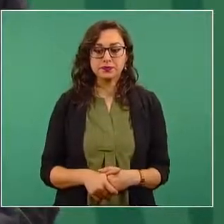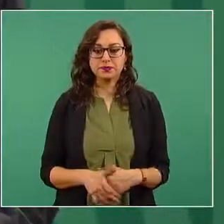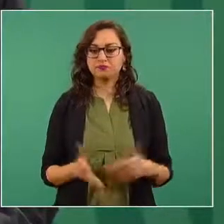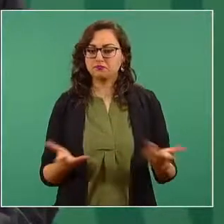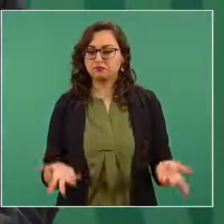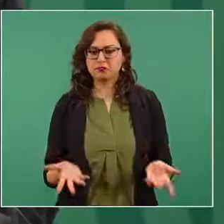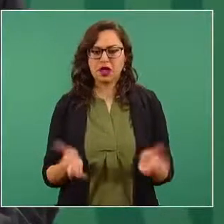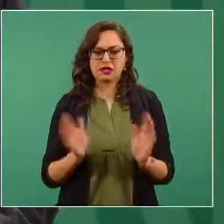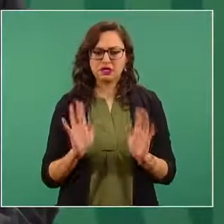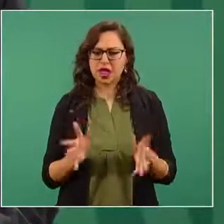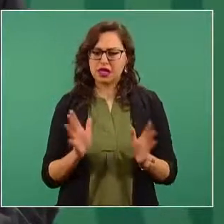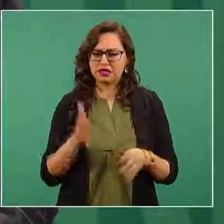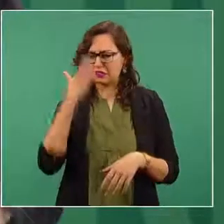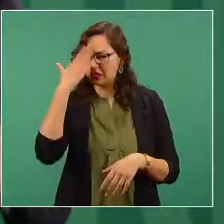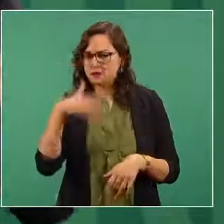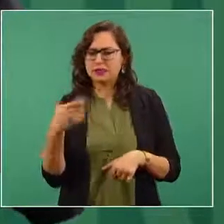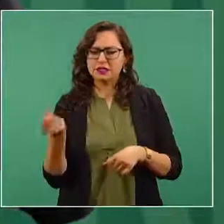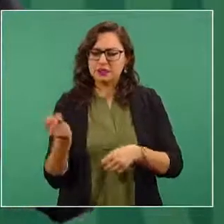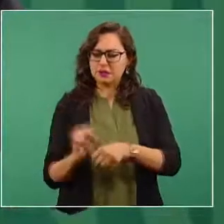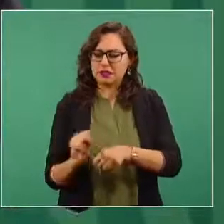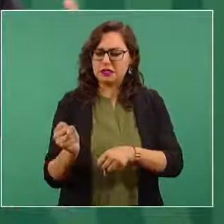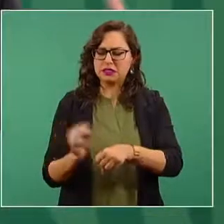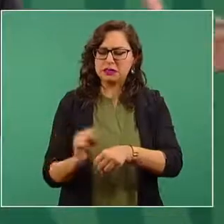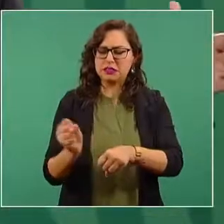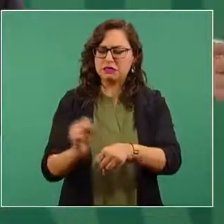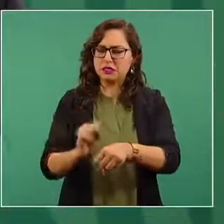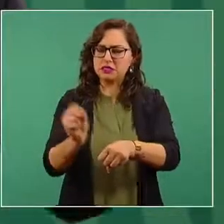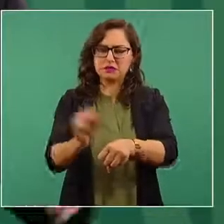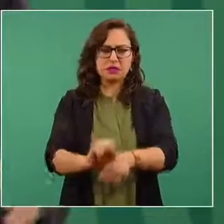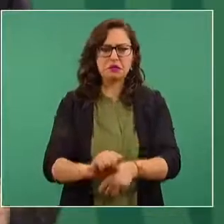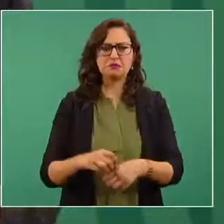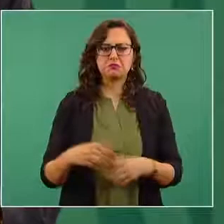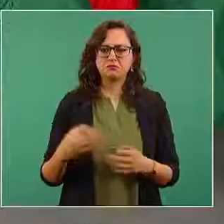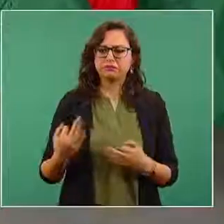semana tras semana, en el caso de Pfizer y también